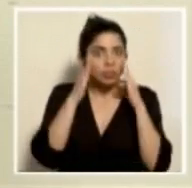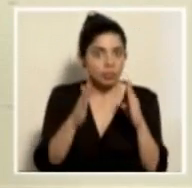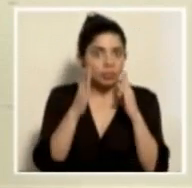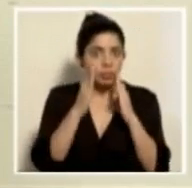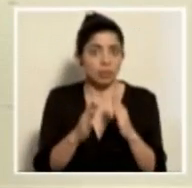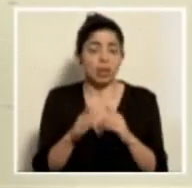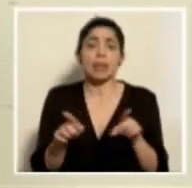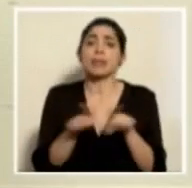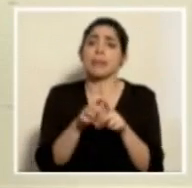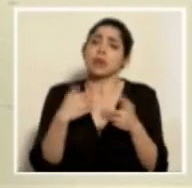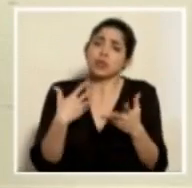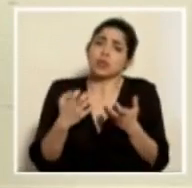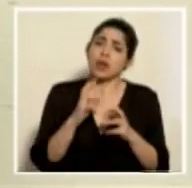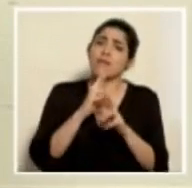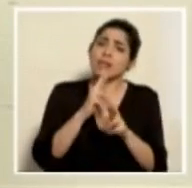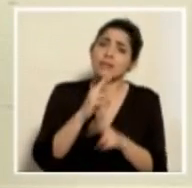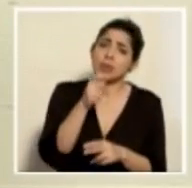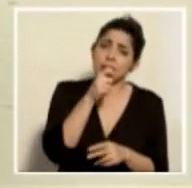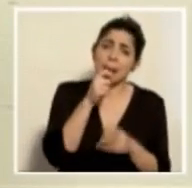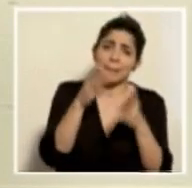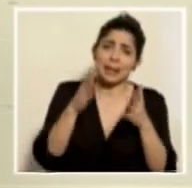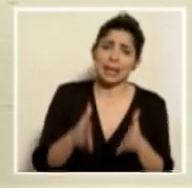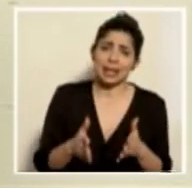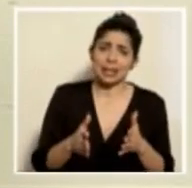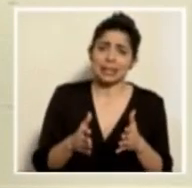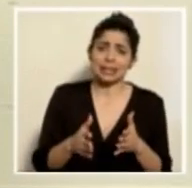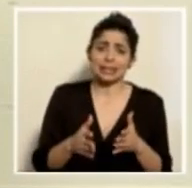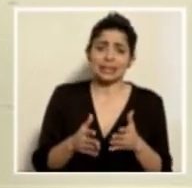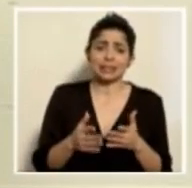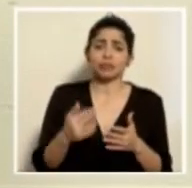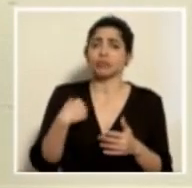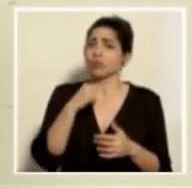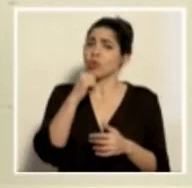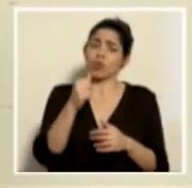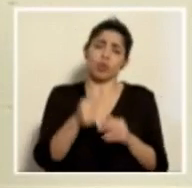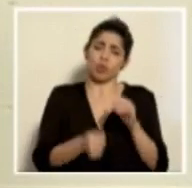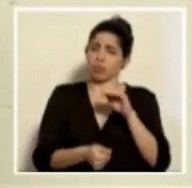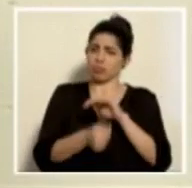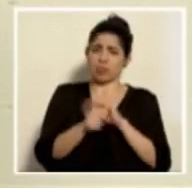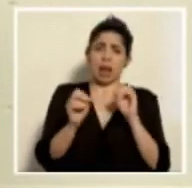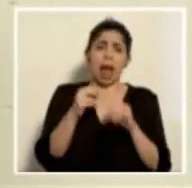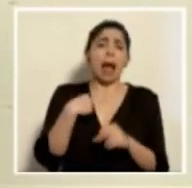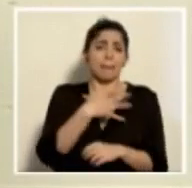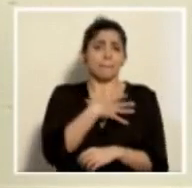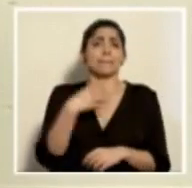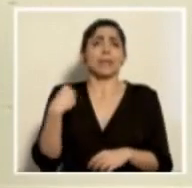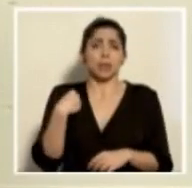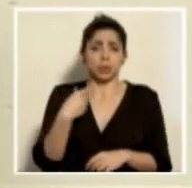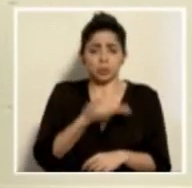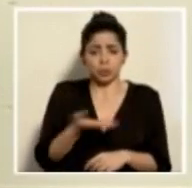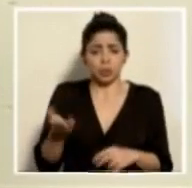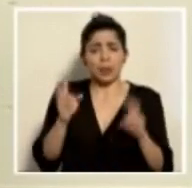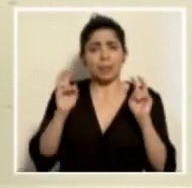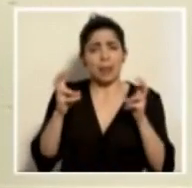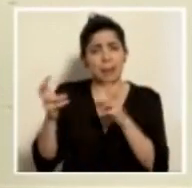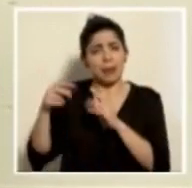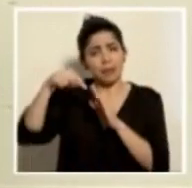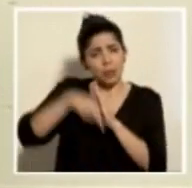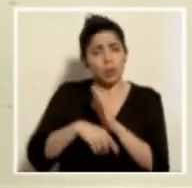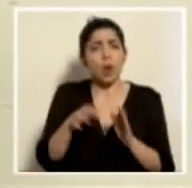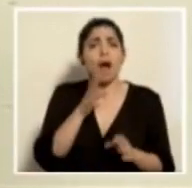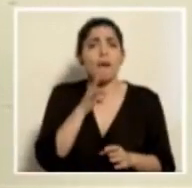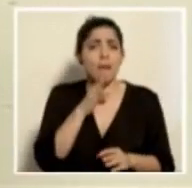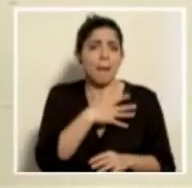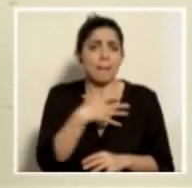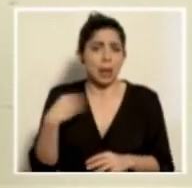más de responder a la prensa. No oculto también que me gusta hablar de estos temas de fondo,